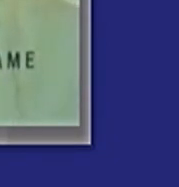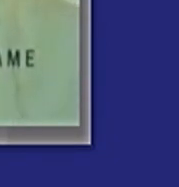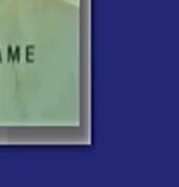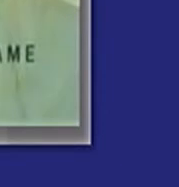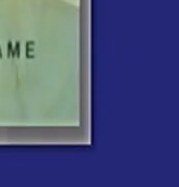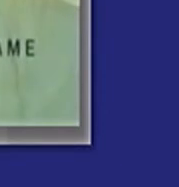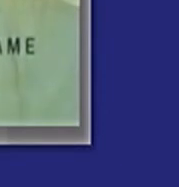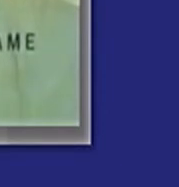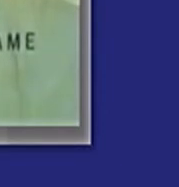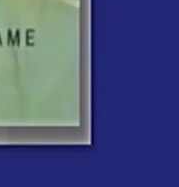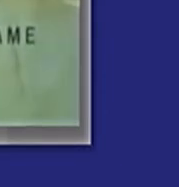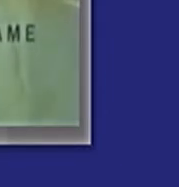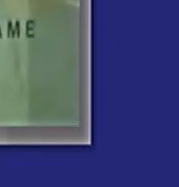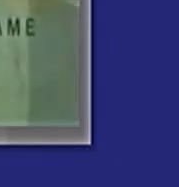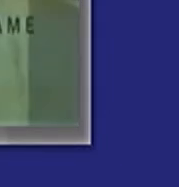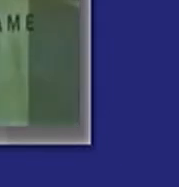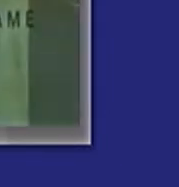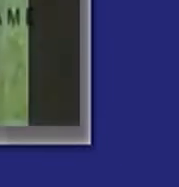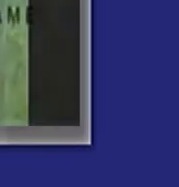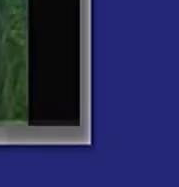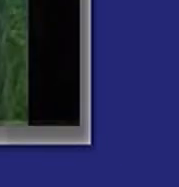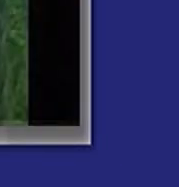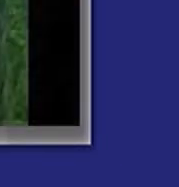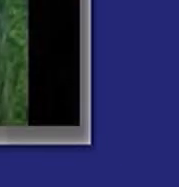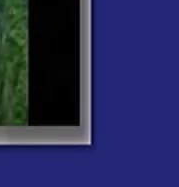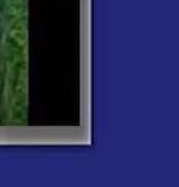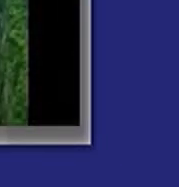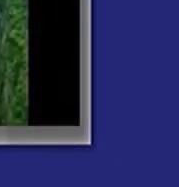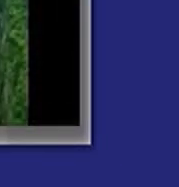retiren a sus antiguas posiciones.